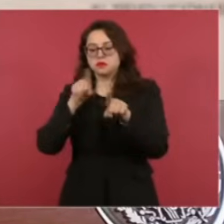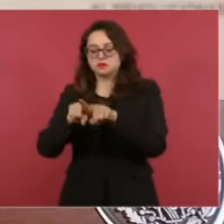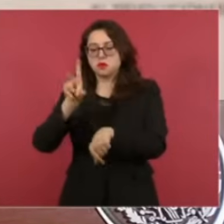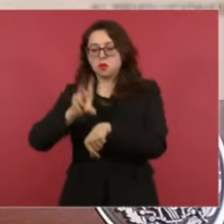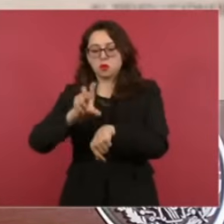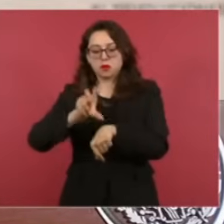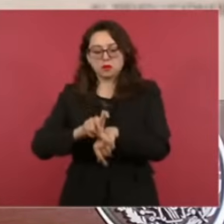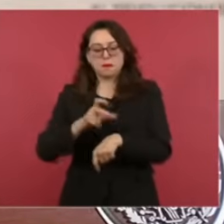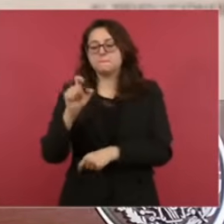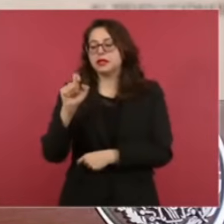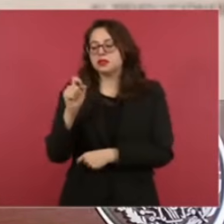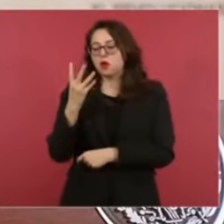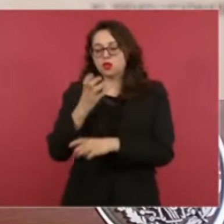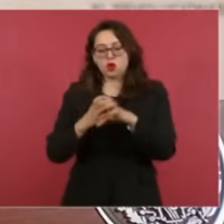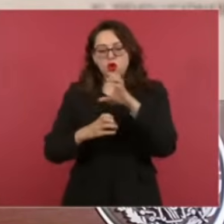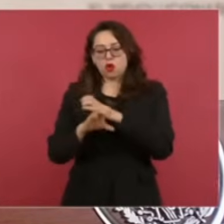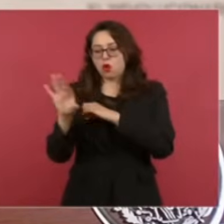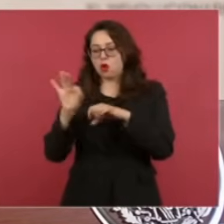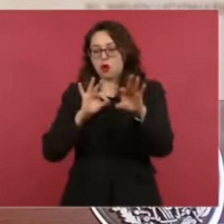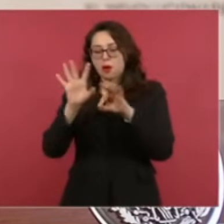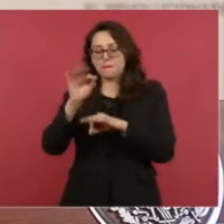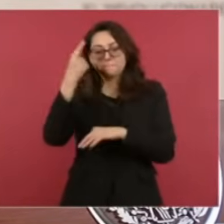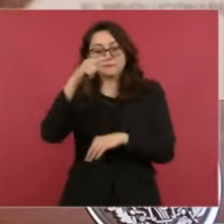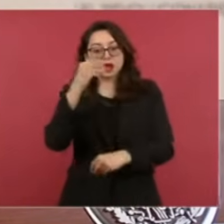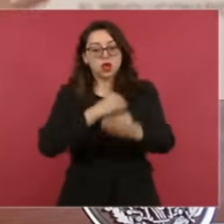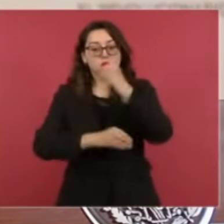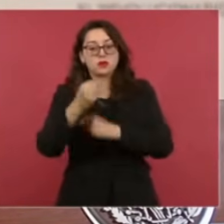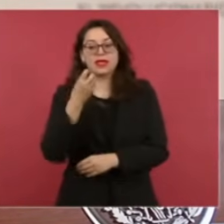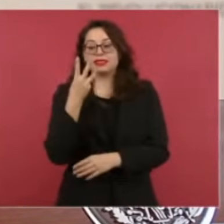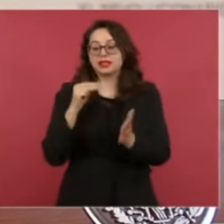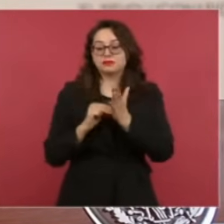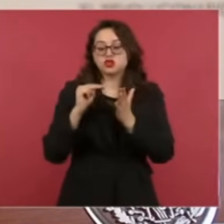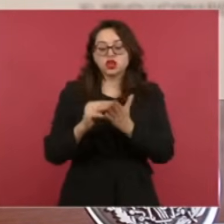24 productos. Ya empezamos también.